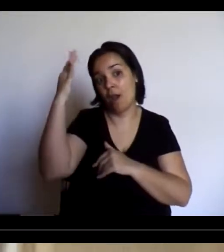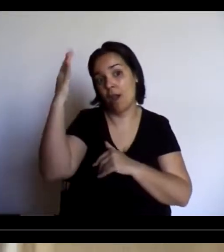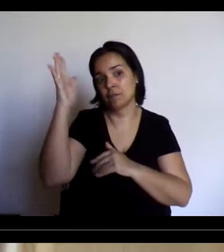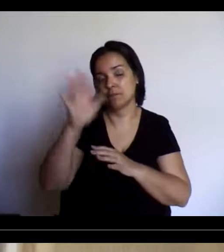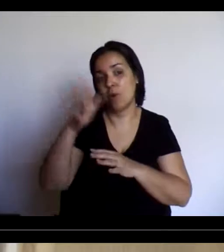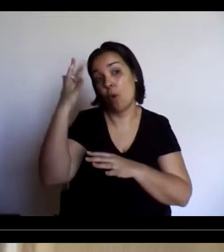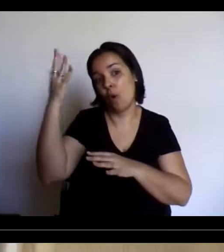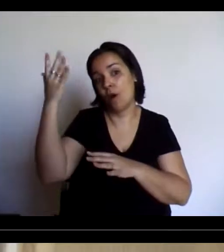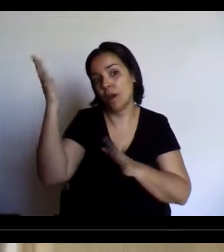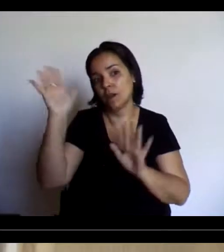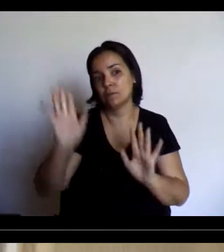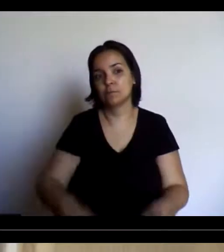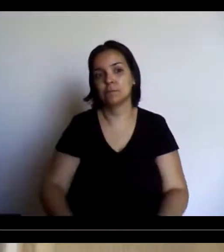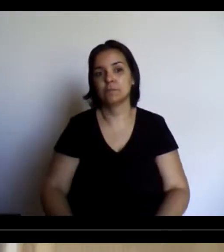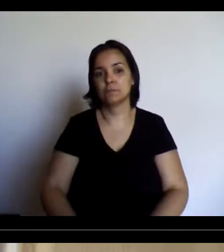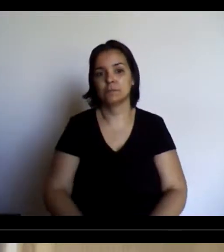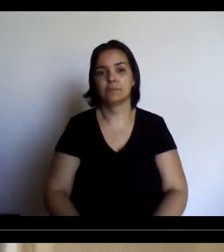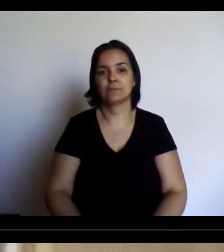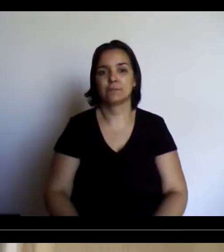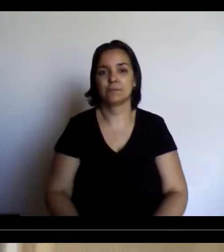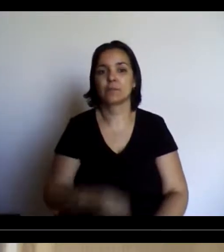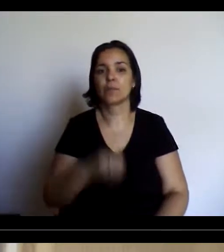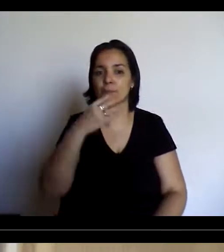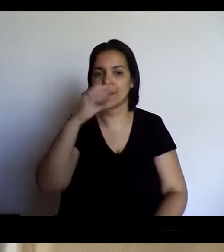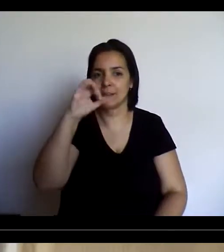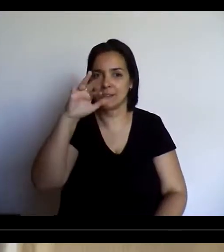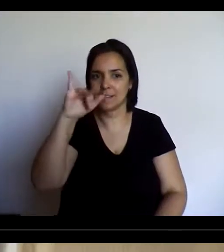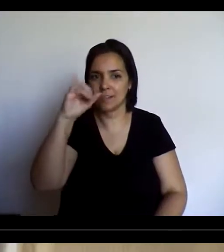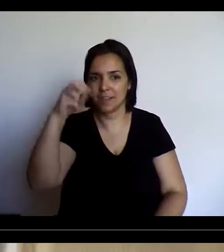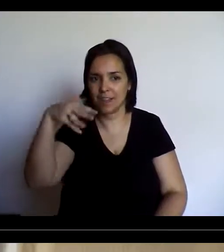ojalá sea así. Muy bien, Cristina, gracias.